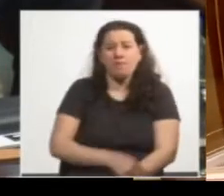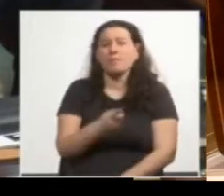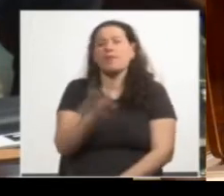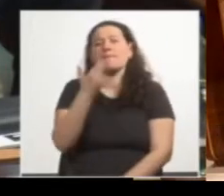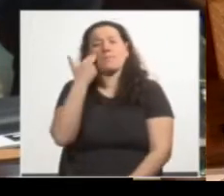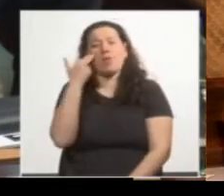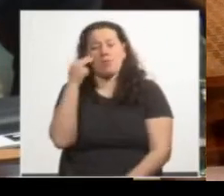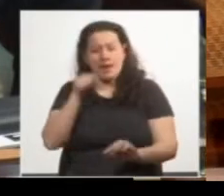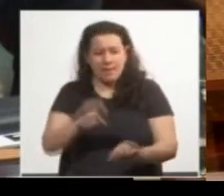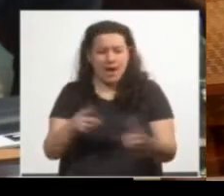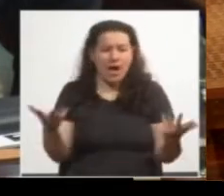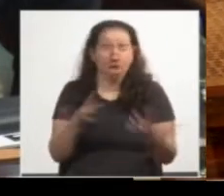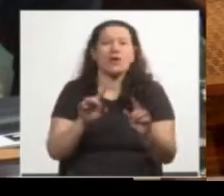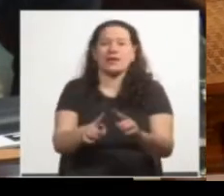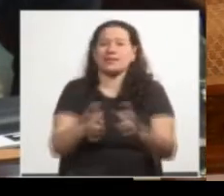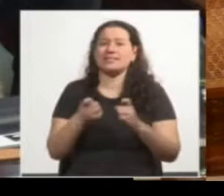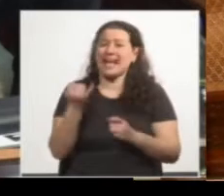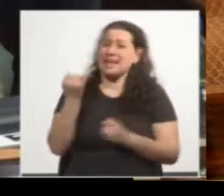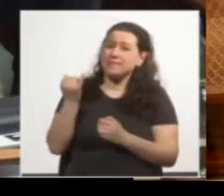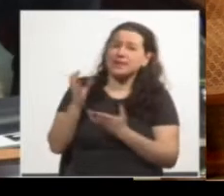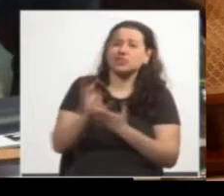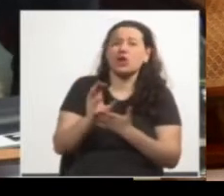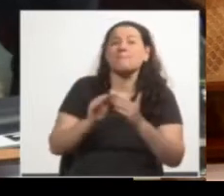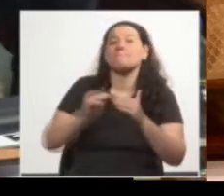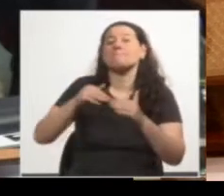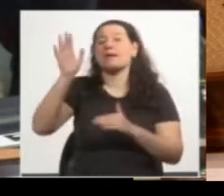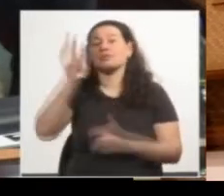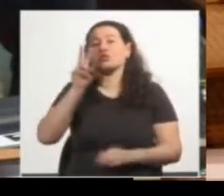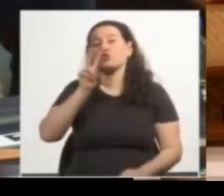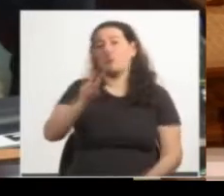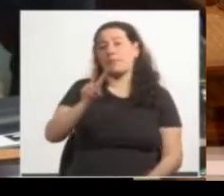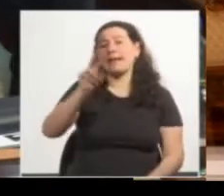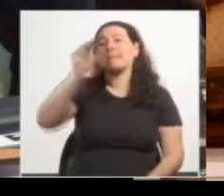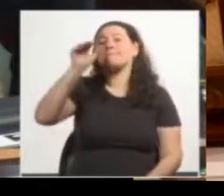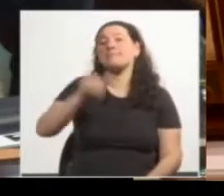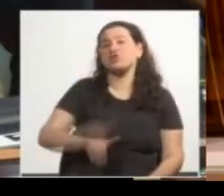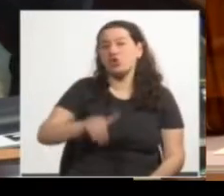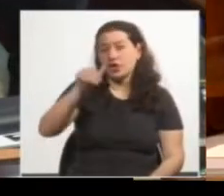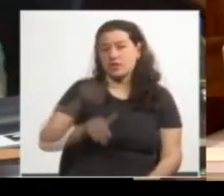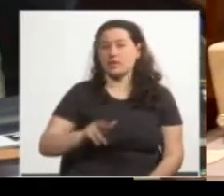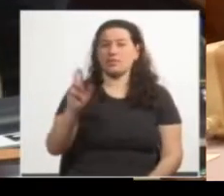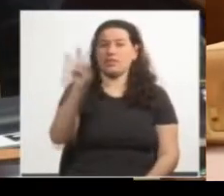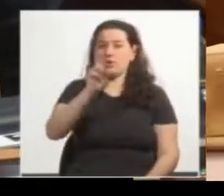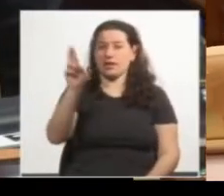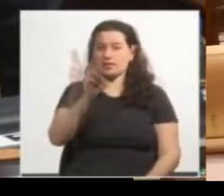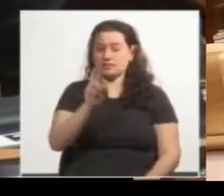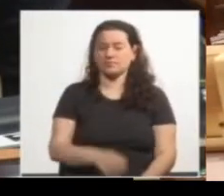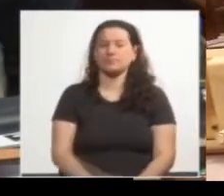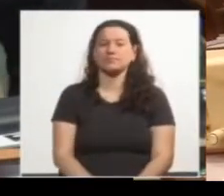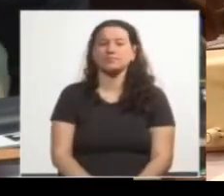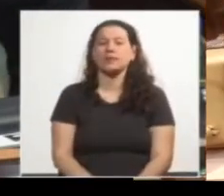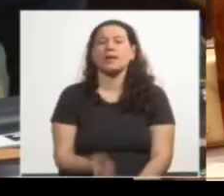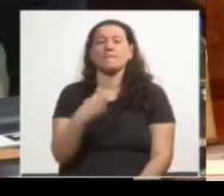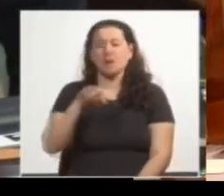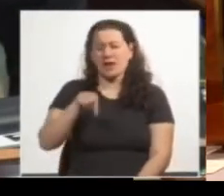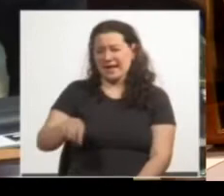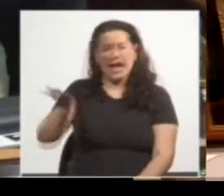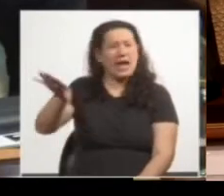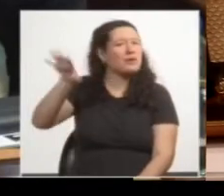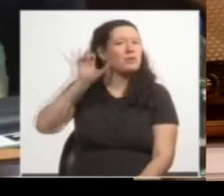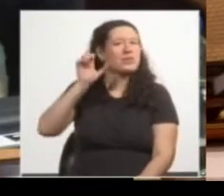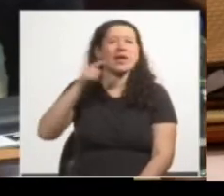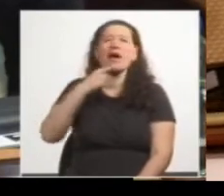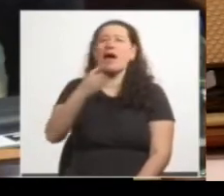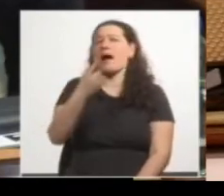asentamientos existentes se necesita una inversión superior a los 2 mil millones de dólares pero escuchado aquí que como le van a sacar